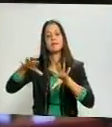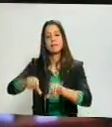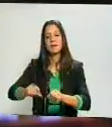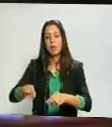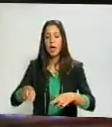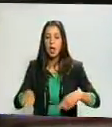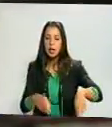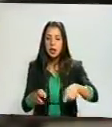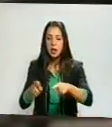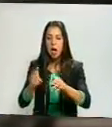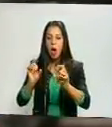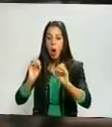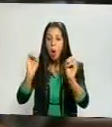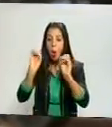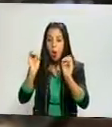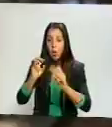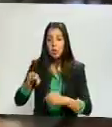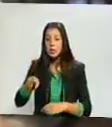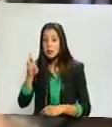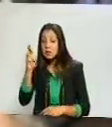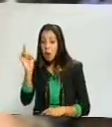Orinoco.